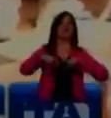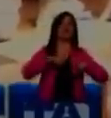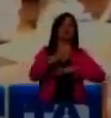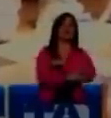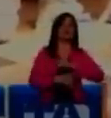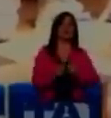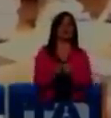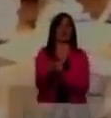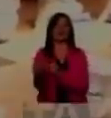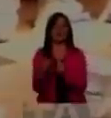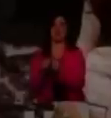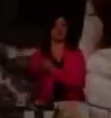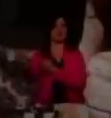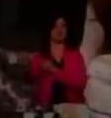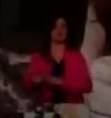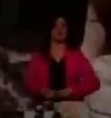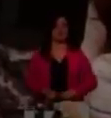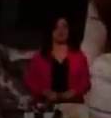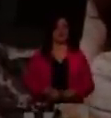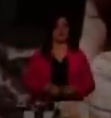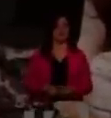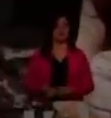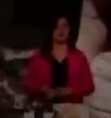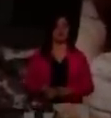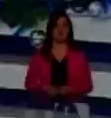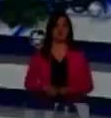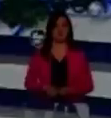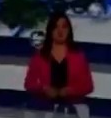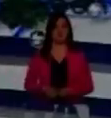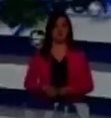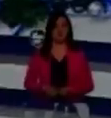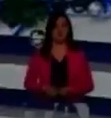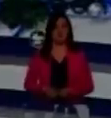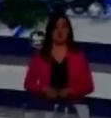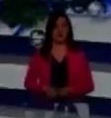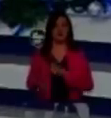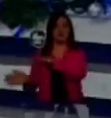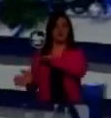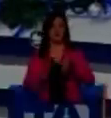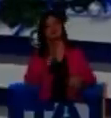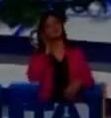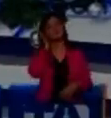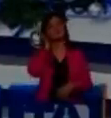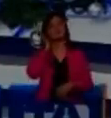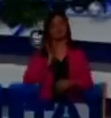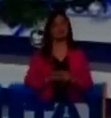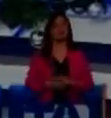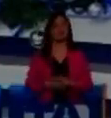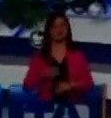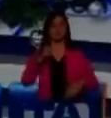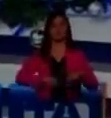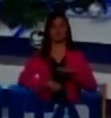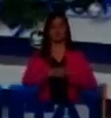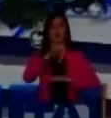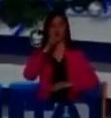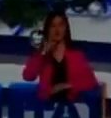de tránsito para el narcotráfico. Luisa María Heredia, 24 horas. Y en otro tema, una mujer fue brutalmente asesinada